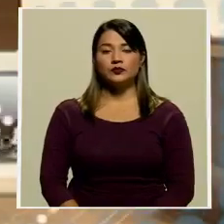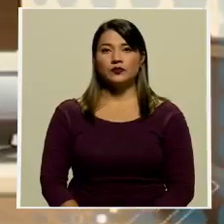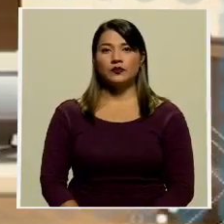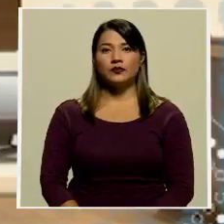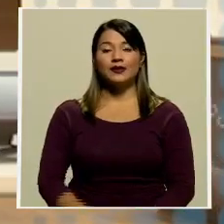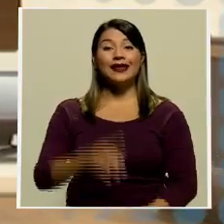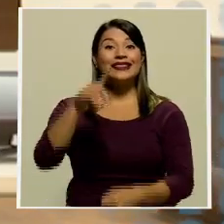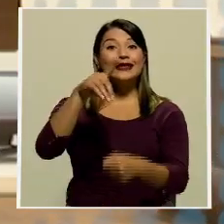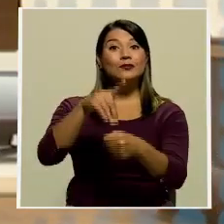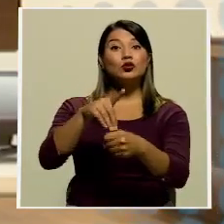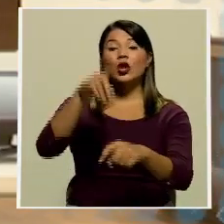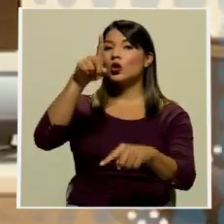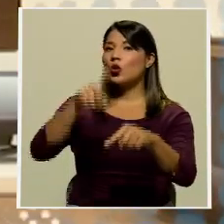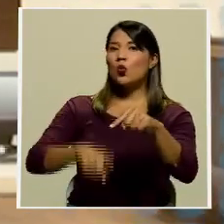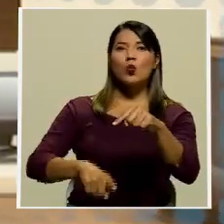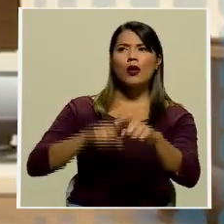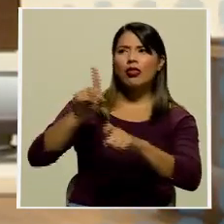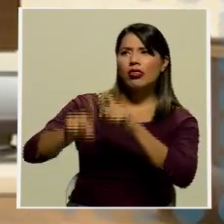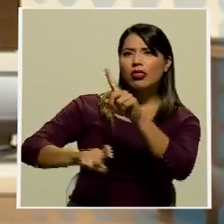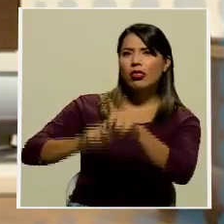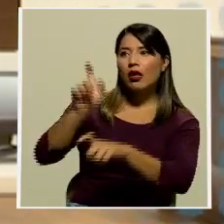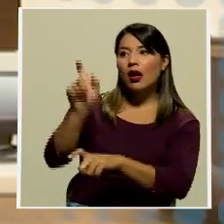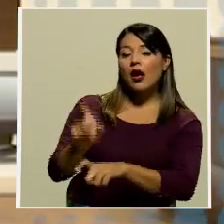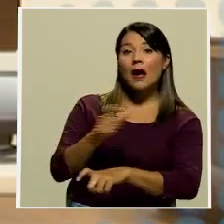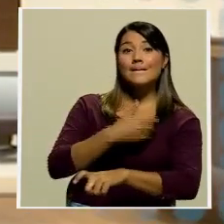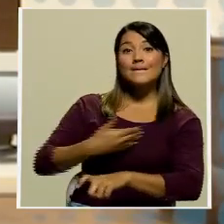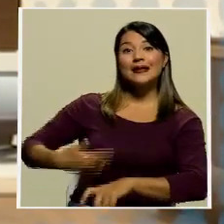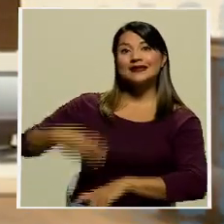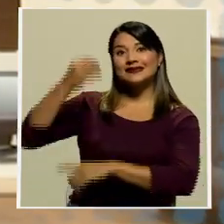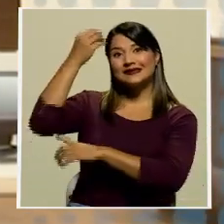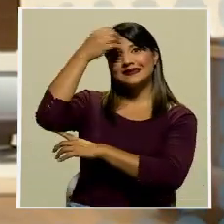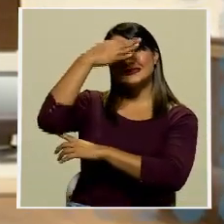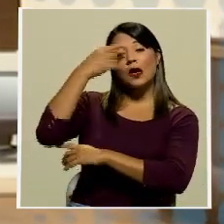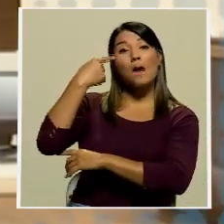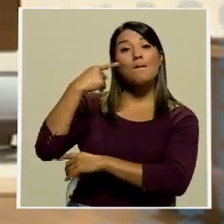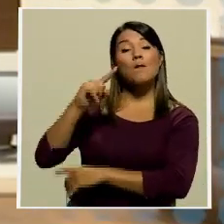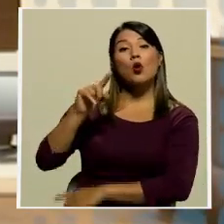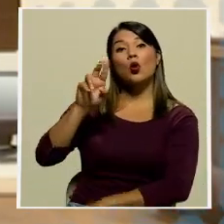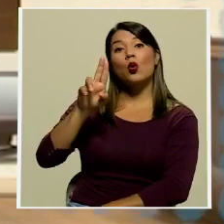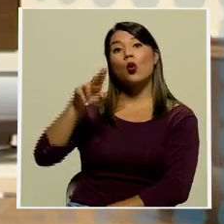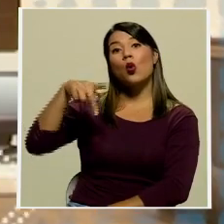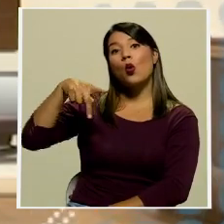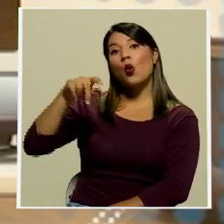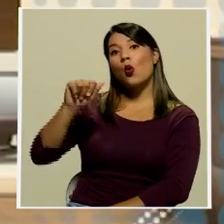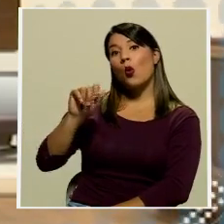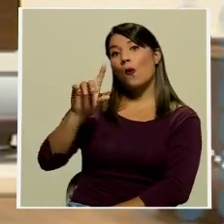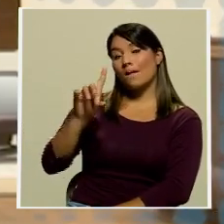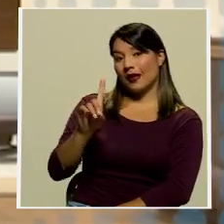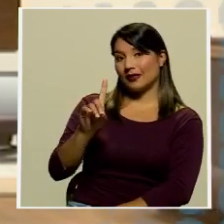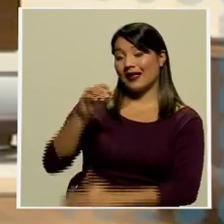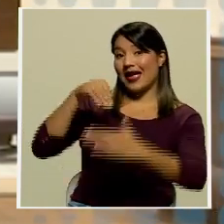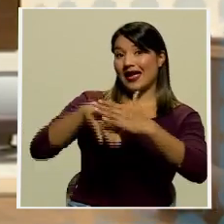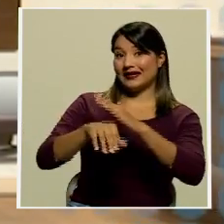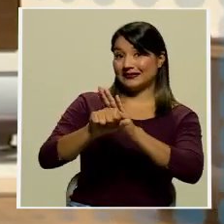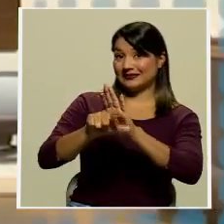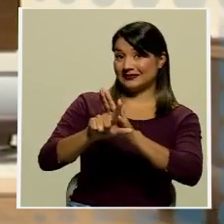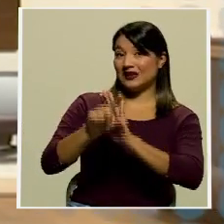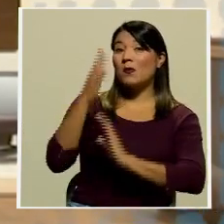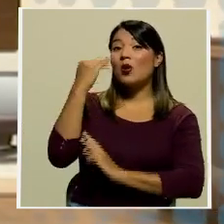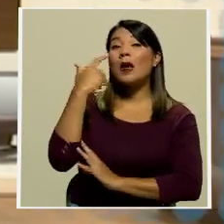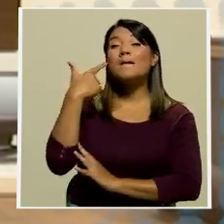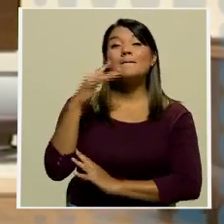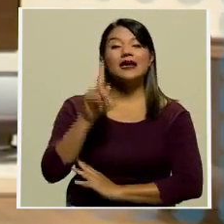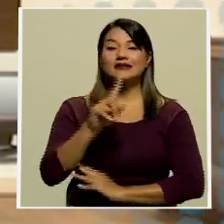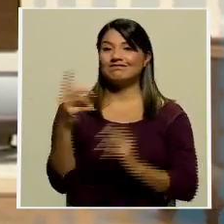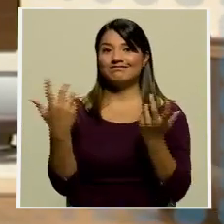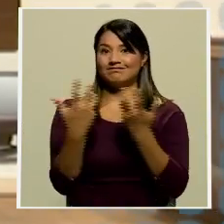Los diputados no podrán interrogar al presidente Alvarado por el caso de la UPAD en el plenario legislativo, porque podría ser inconstitucional.